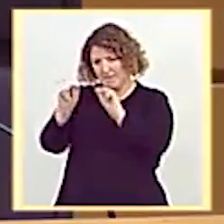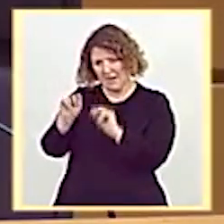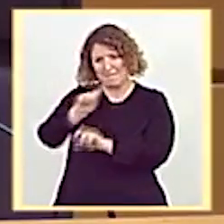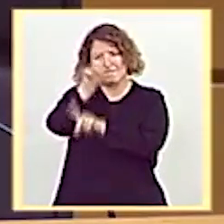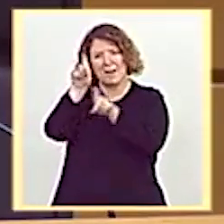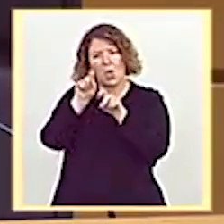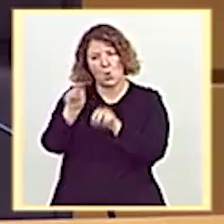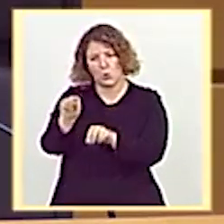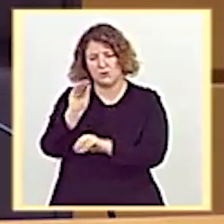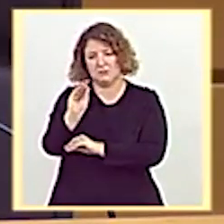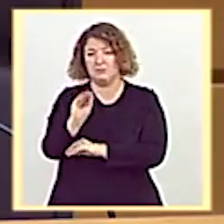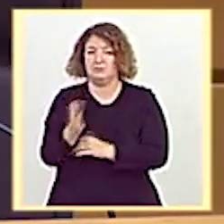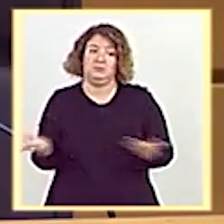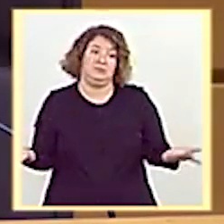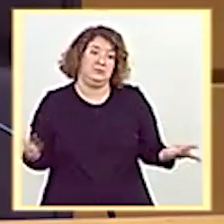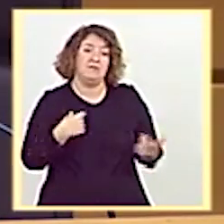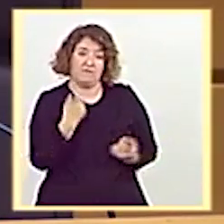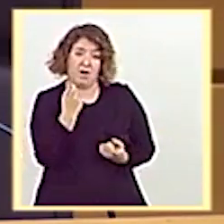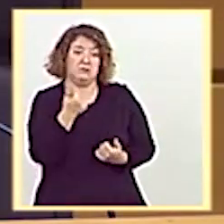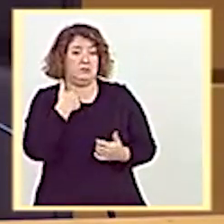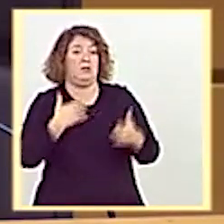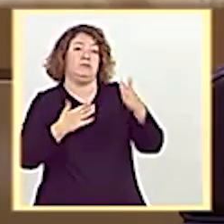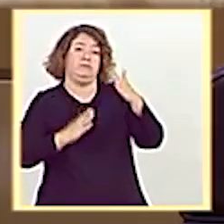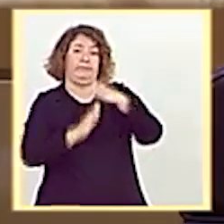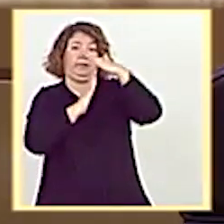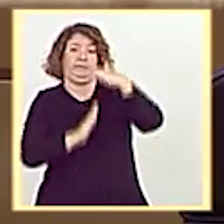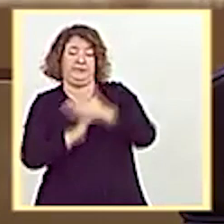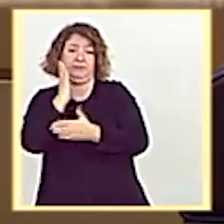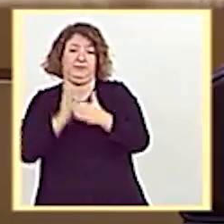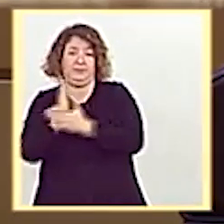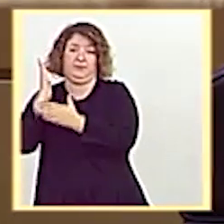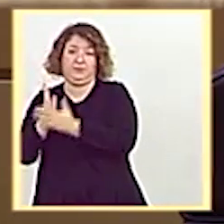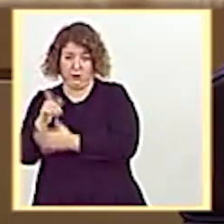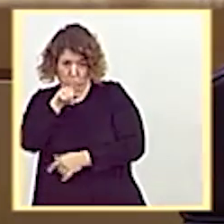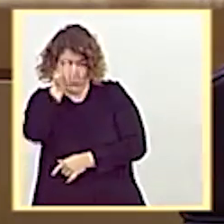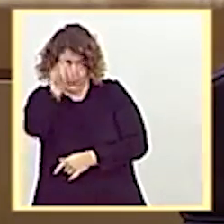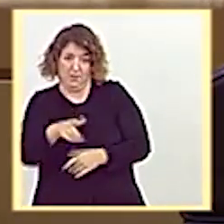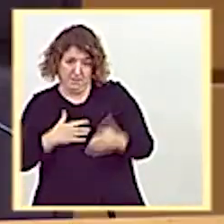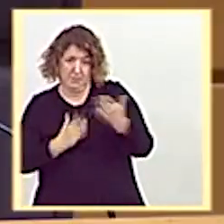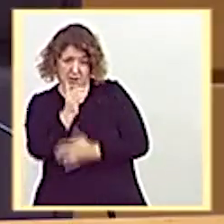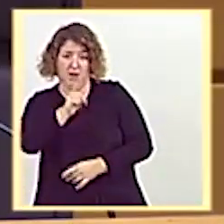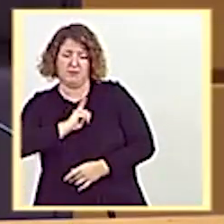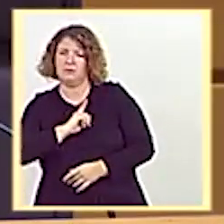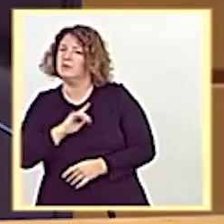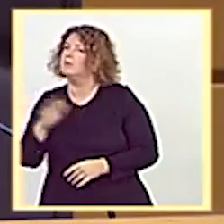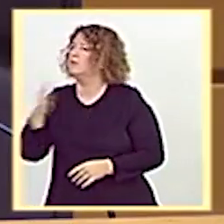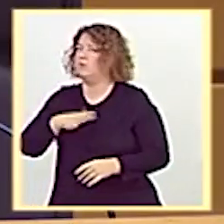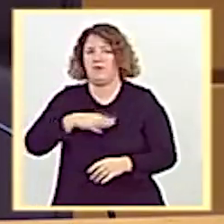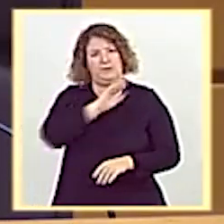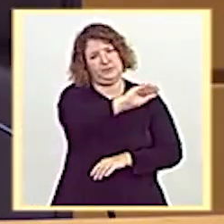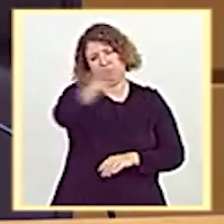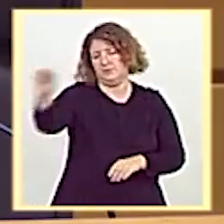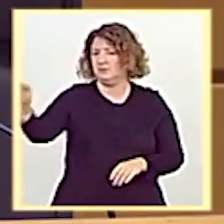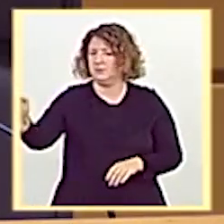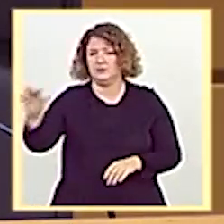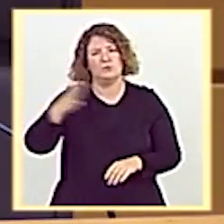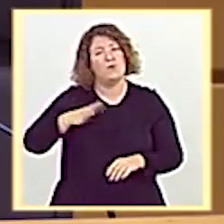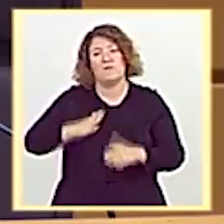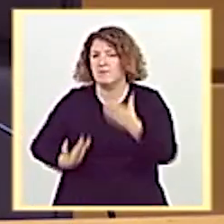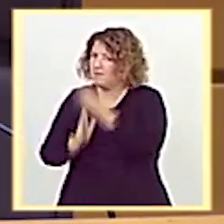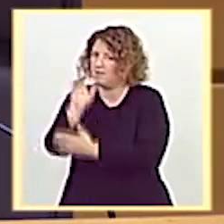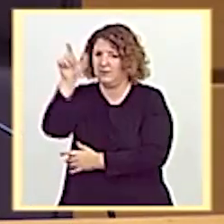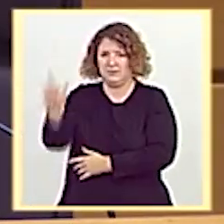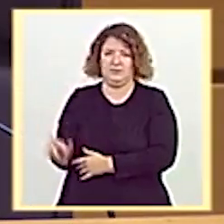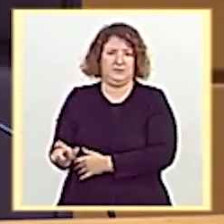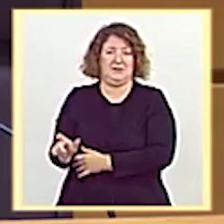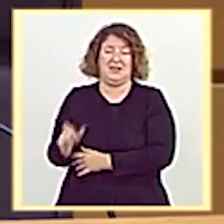favor, señoría. Es que me queda un poquito, me han interrumpido varias veces. Dice la primera. Por favor, no interrumpan a la